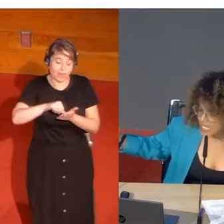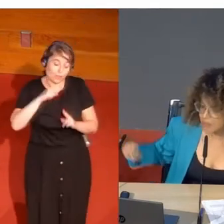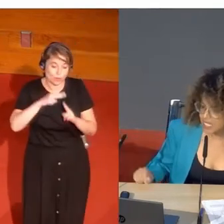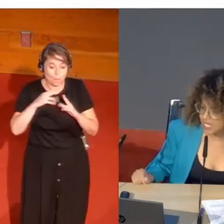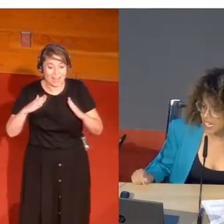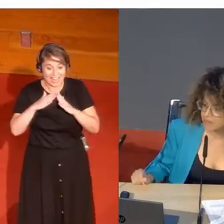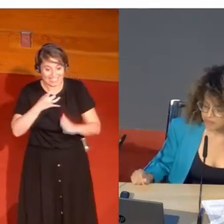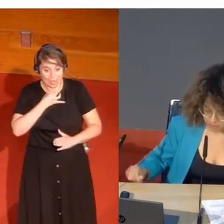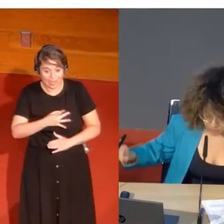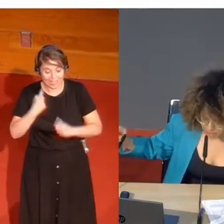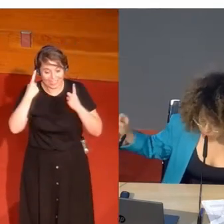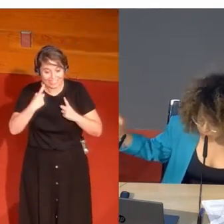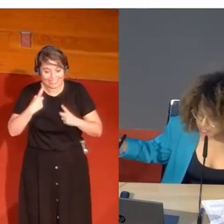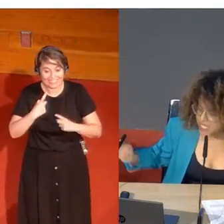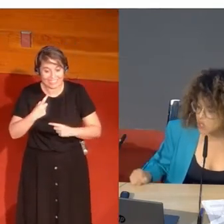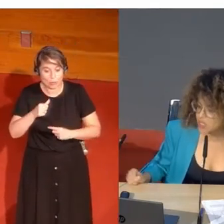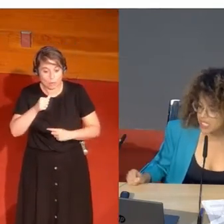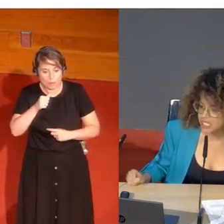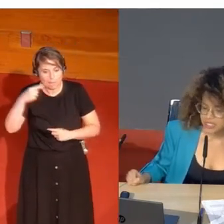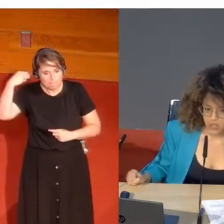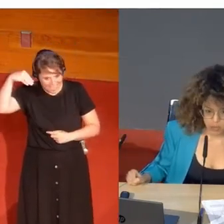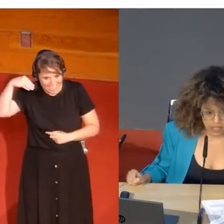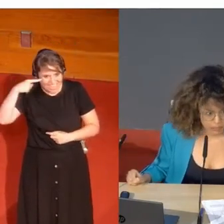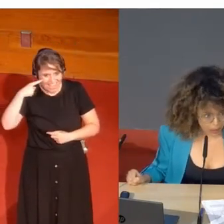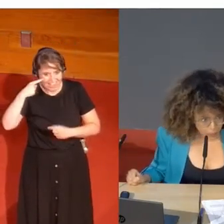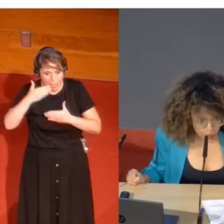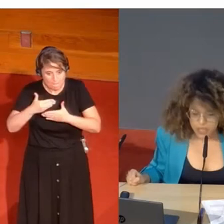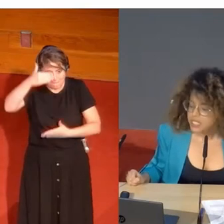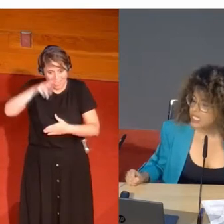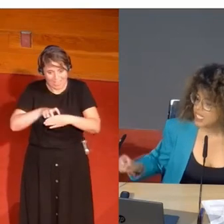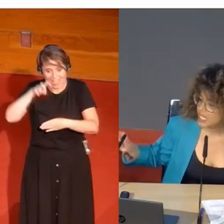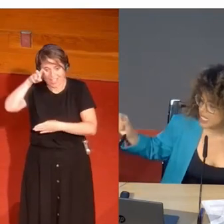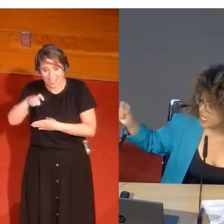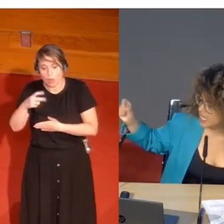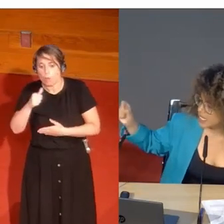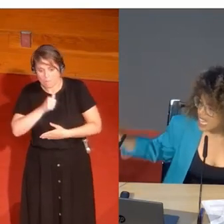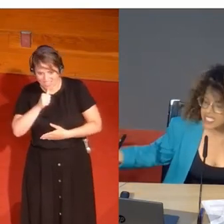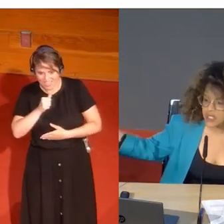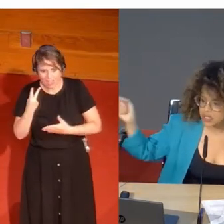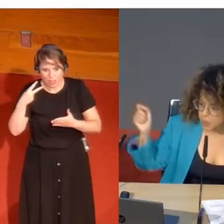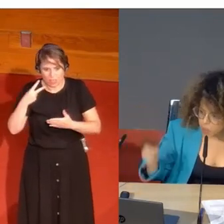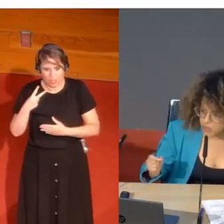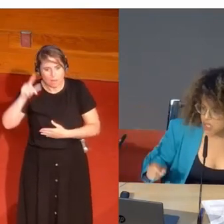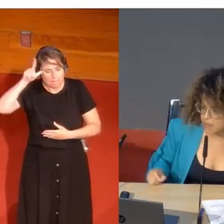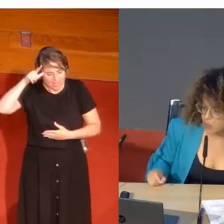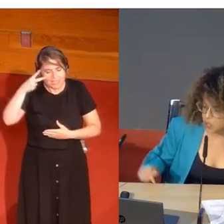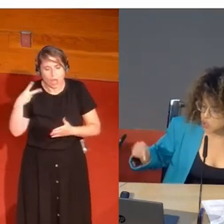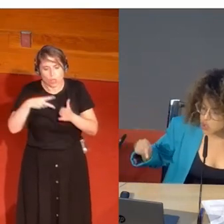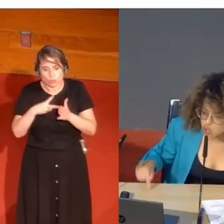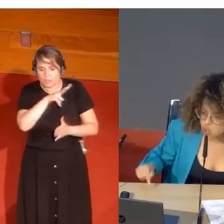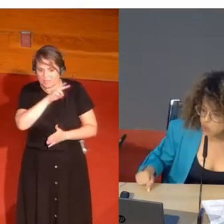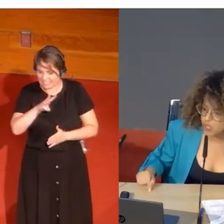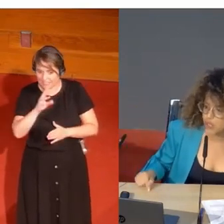la valla de melilla El 23j de 2021 eh han sido devueltos a